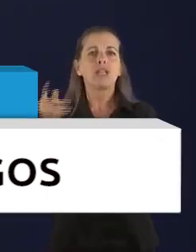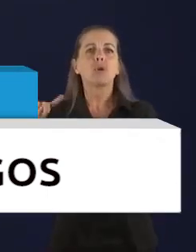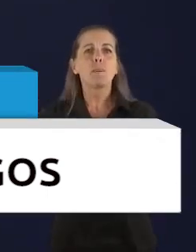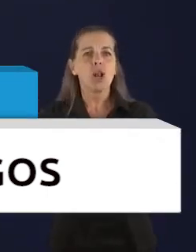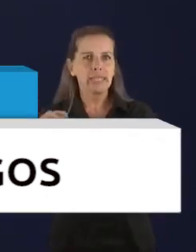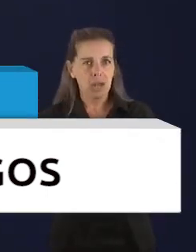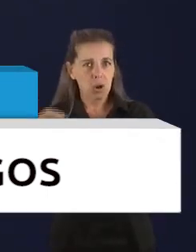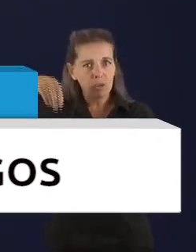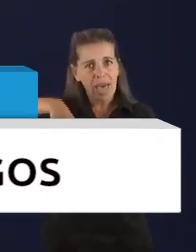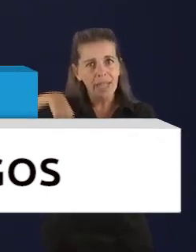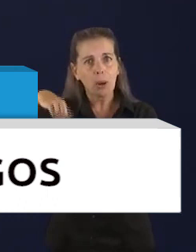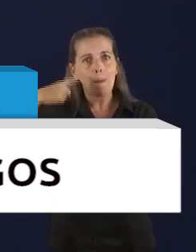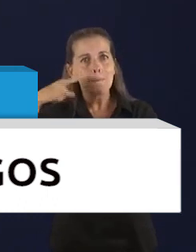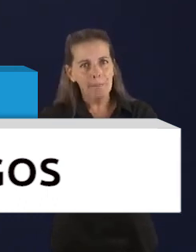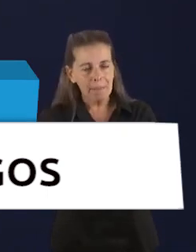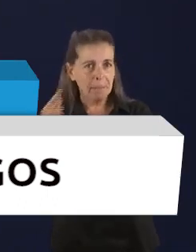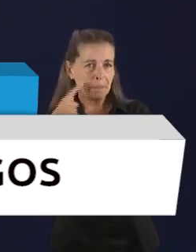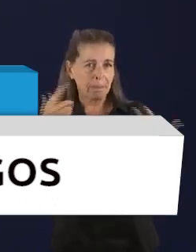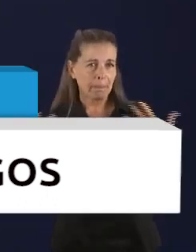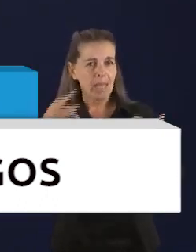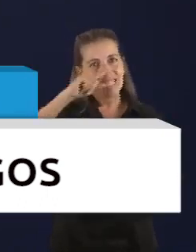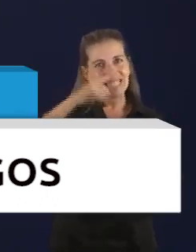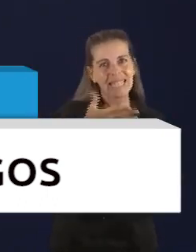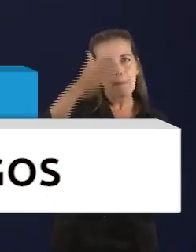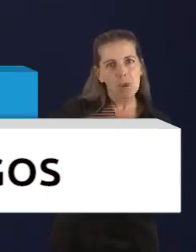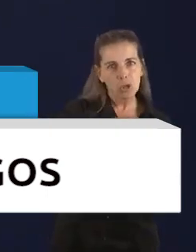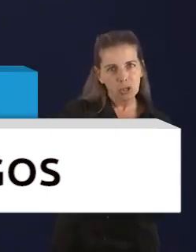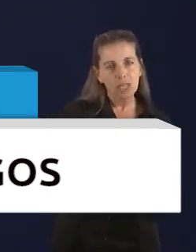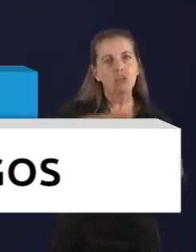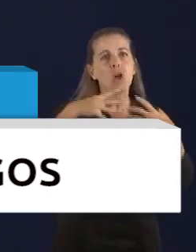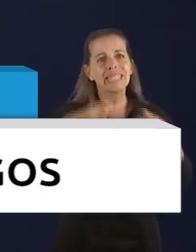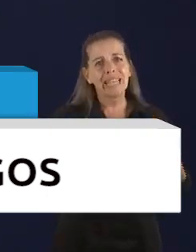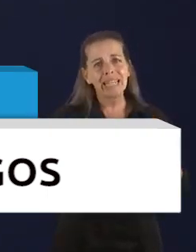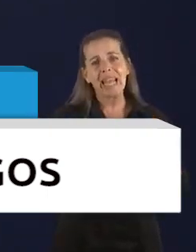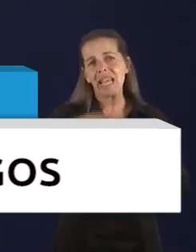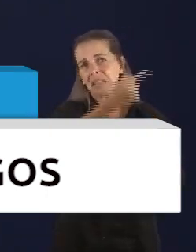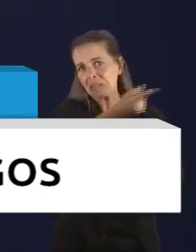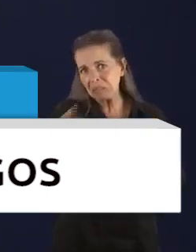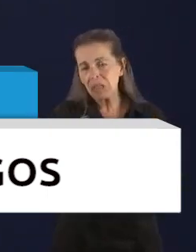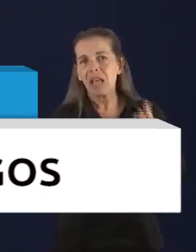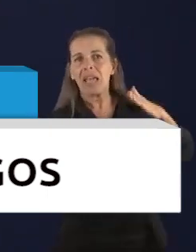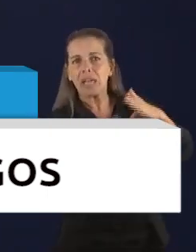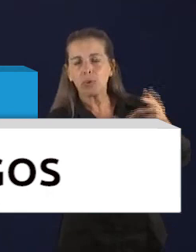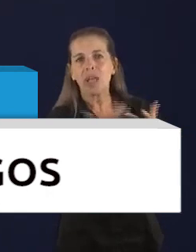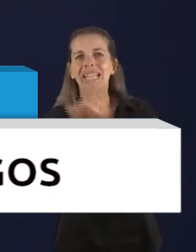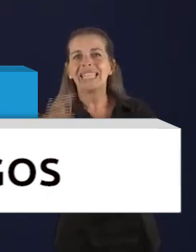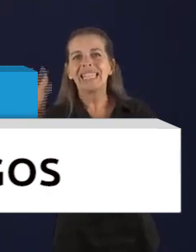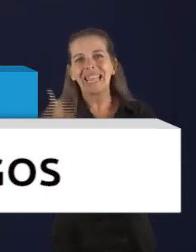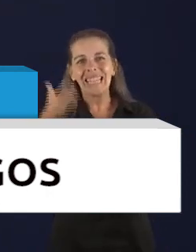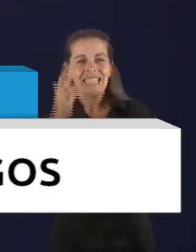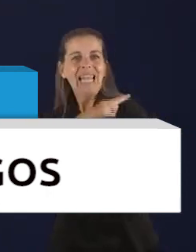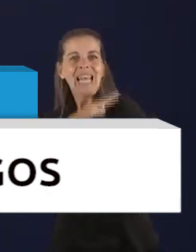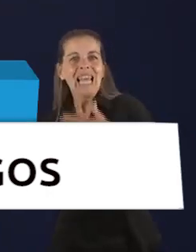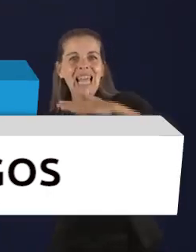eh una reducción del 75 por de las secretarías y direcciones ejecutivas un 33 por de las gerencias y un